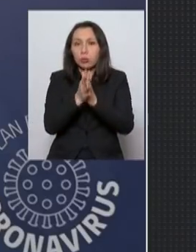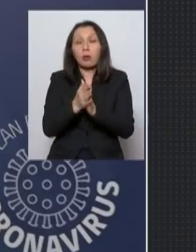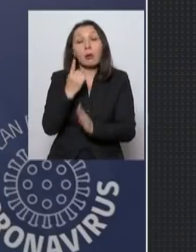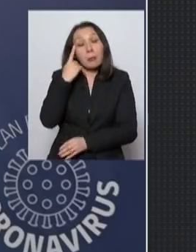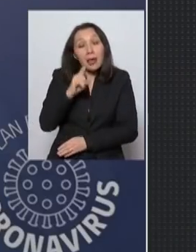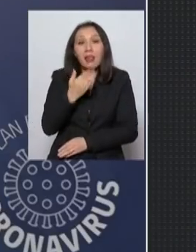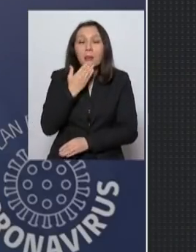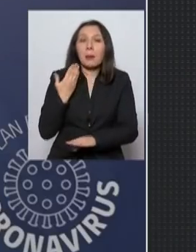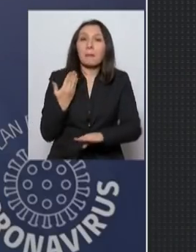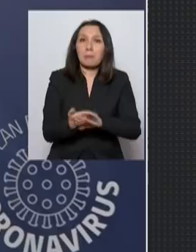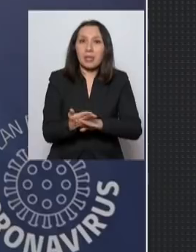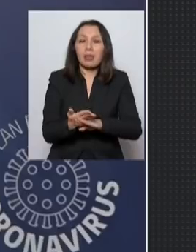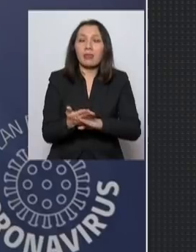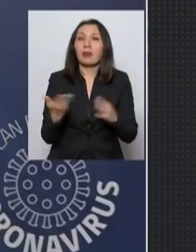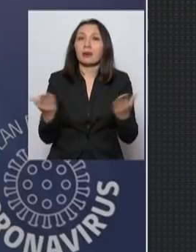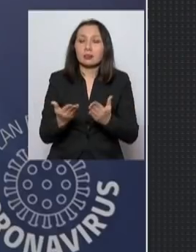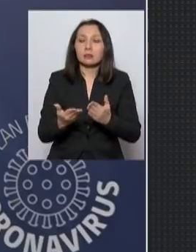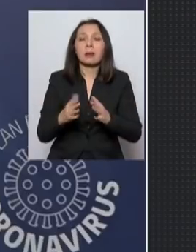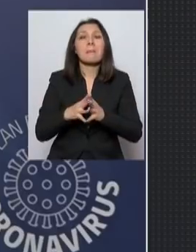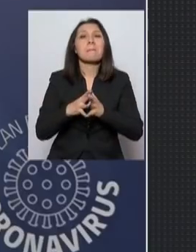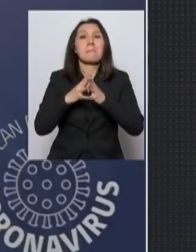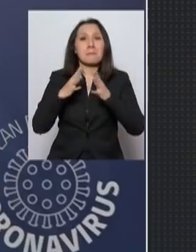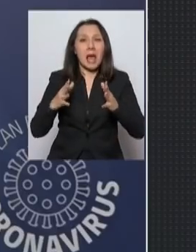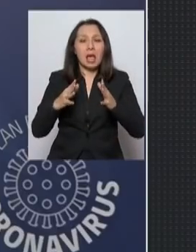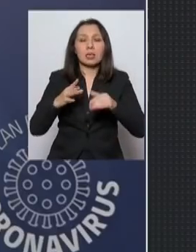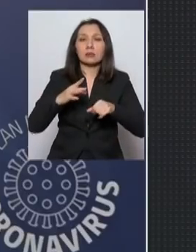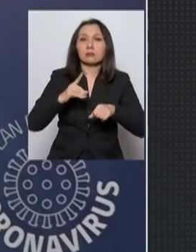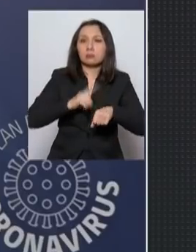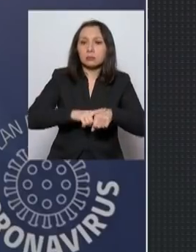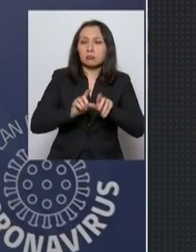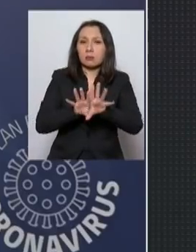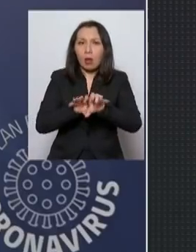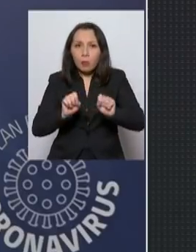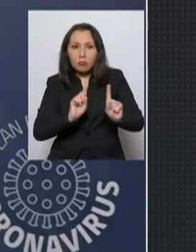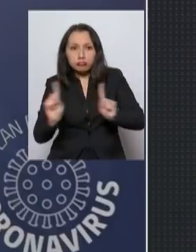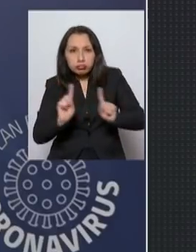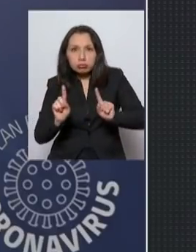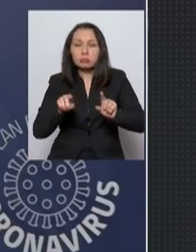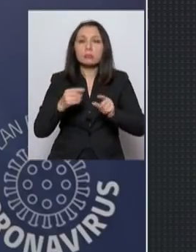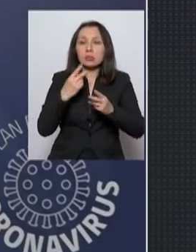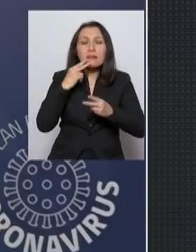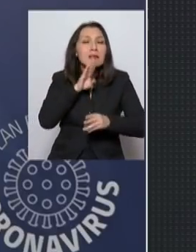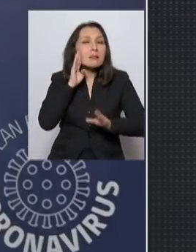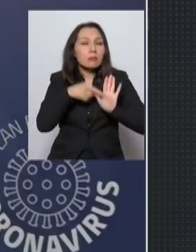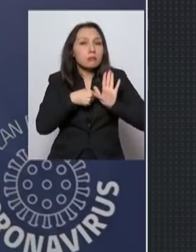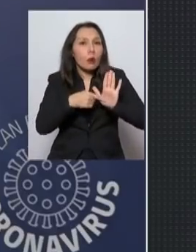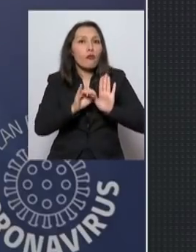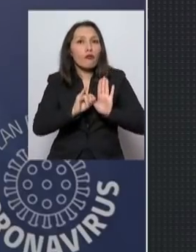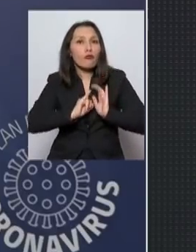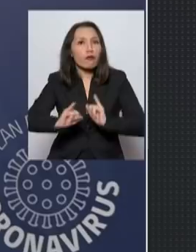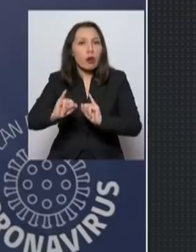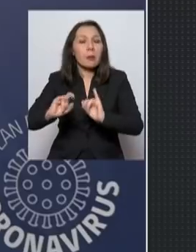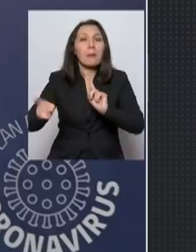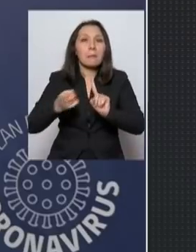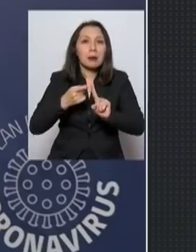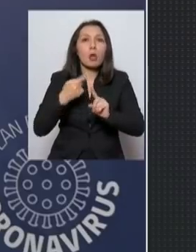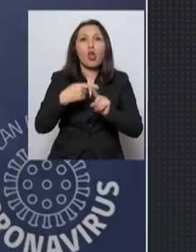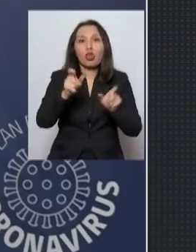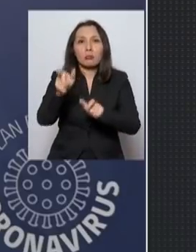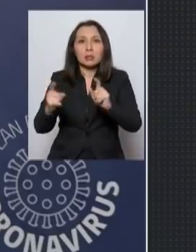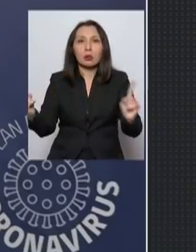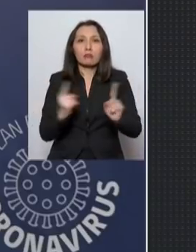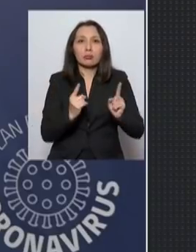pide y también solicita que haya mayores instancias de coordinación, mayor transparencia y participación de otros